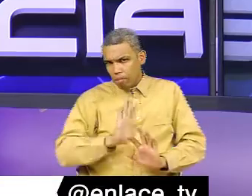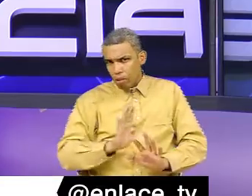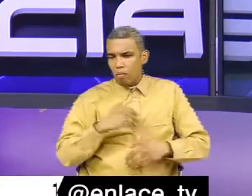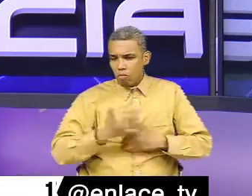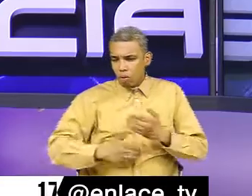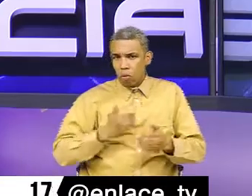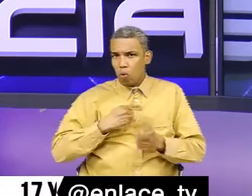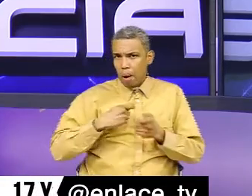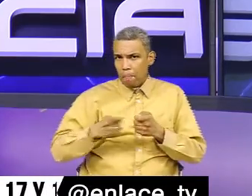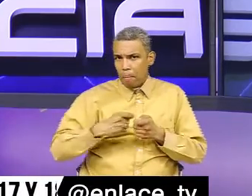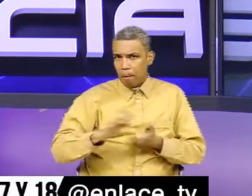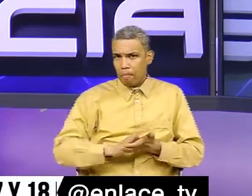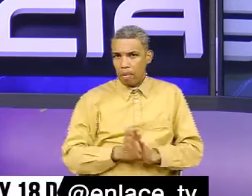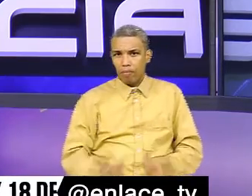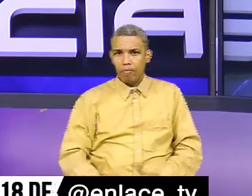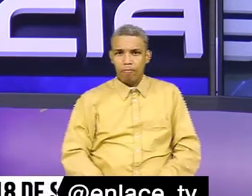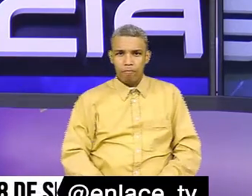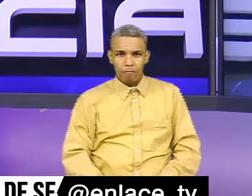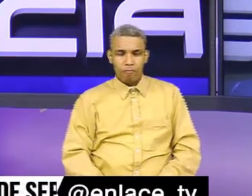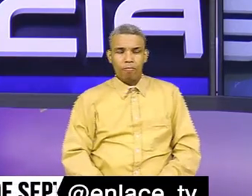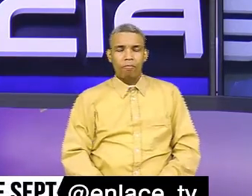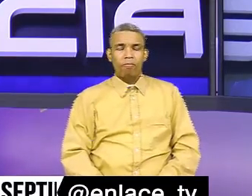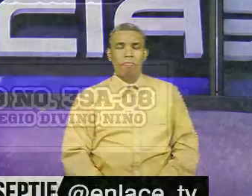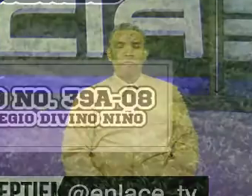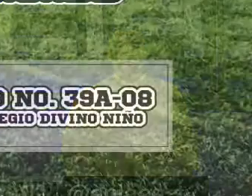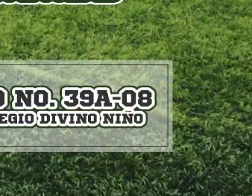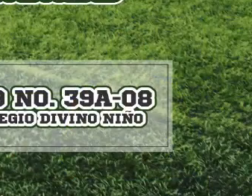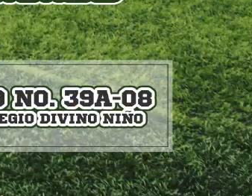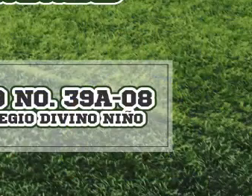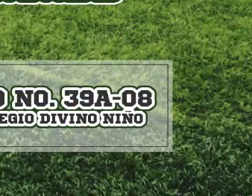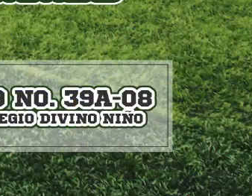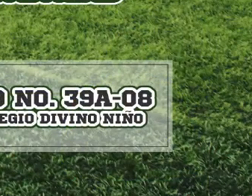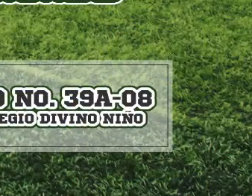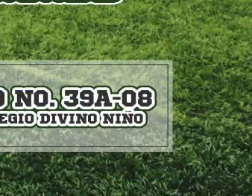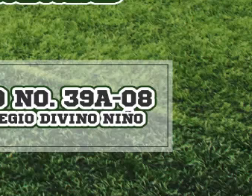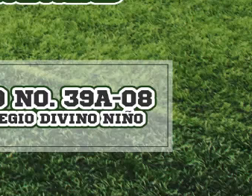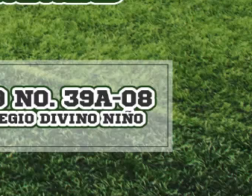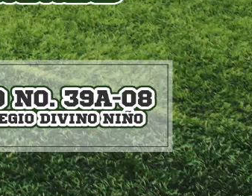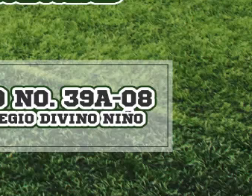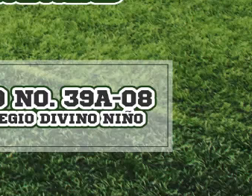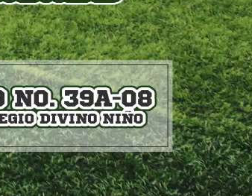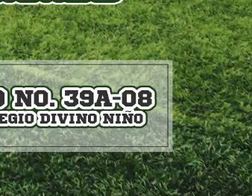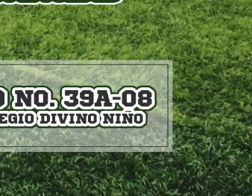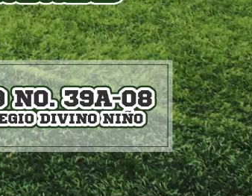2017. Siéntete como una estrella en Yogo Bonito, canchas sintéticas. Reserva ya tu cancha al